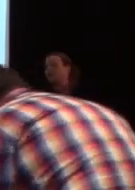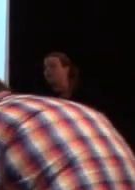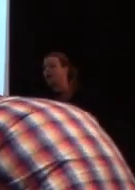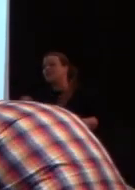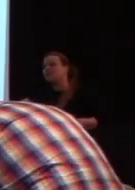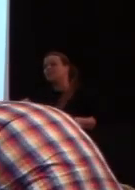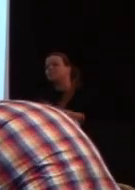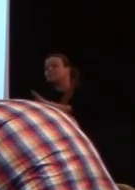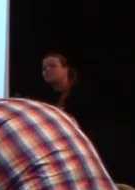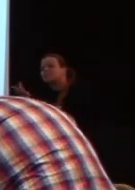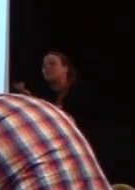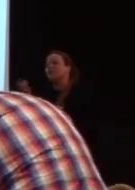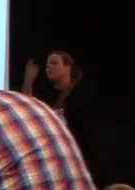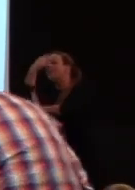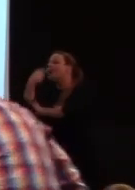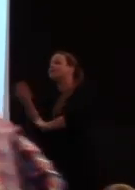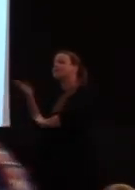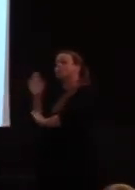explico?